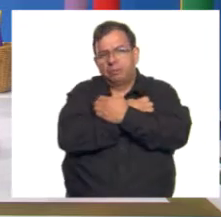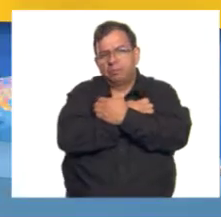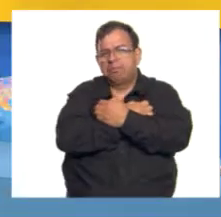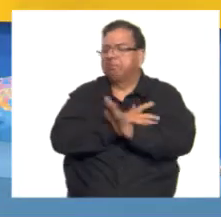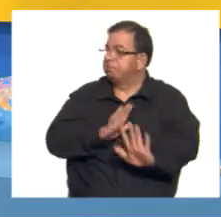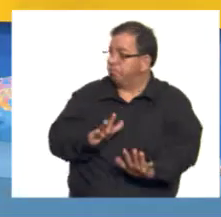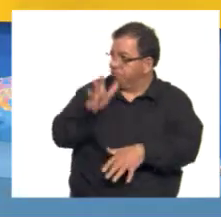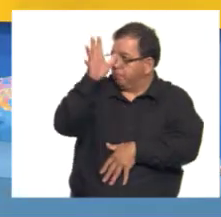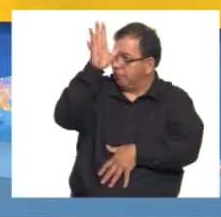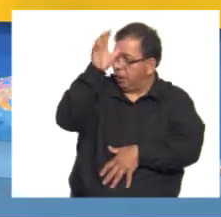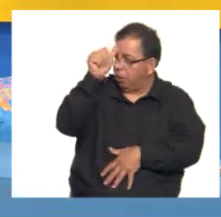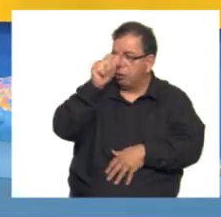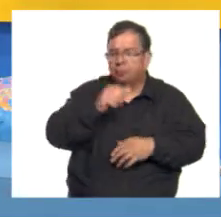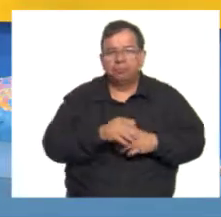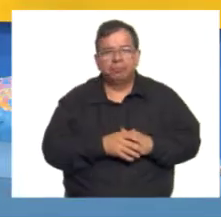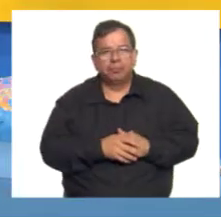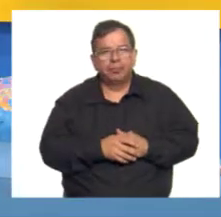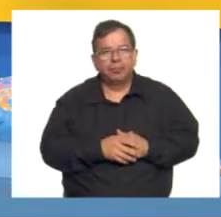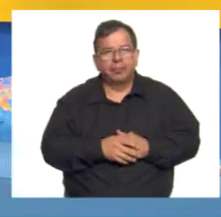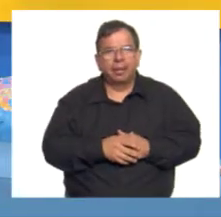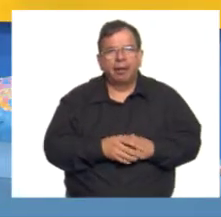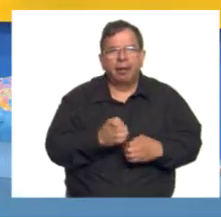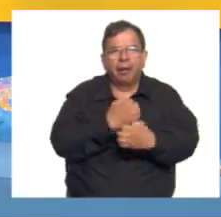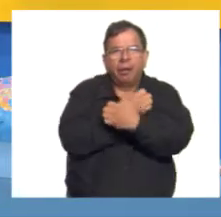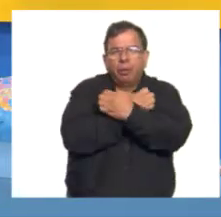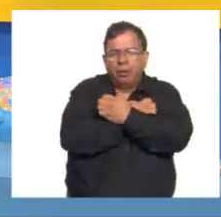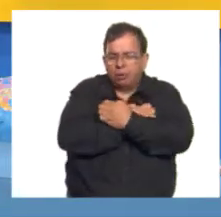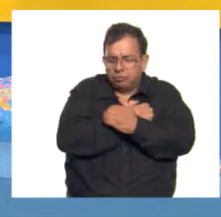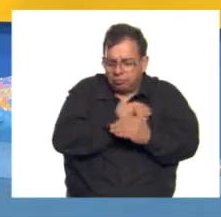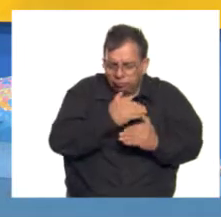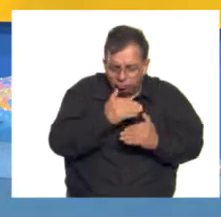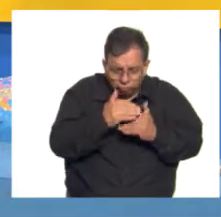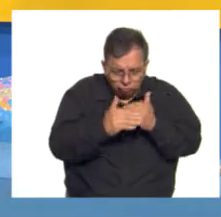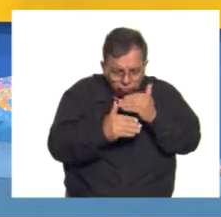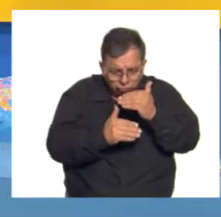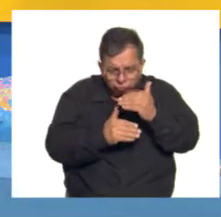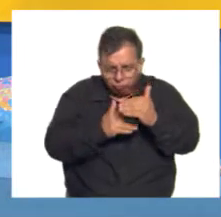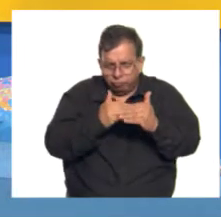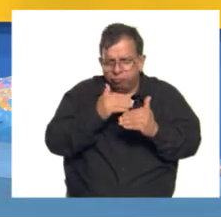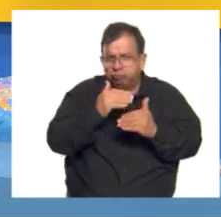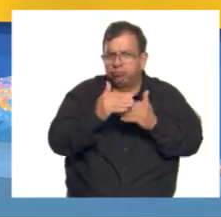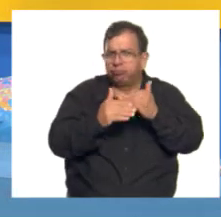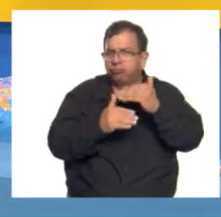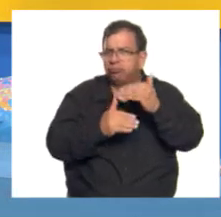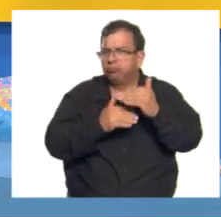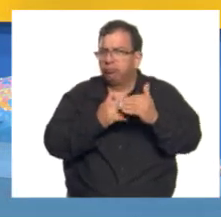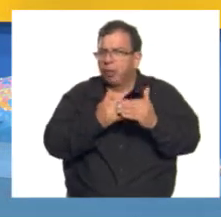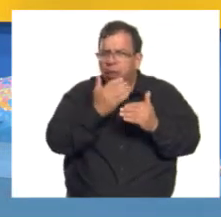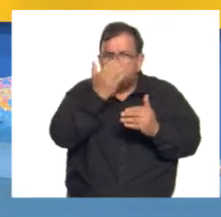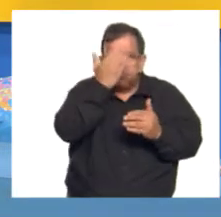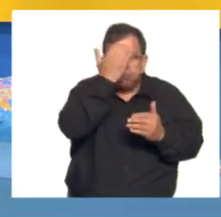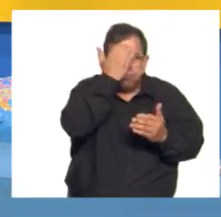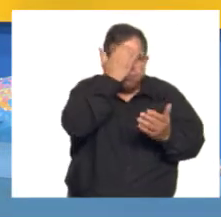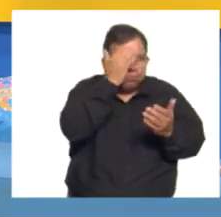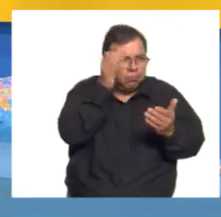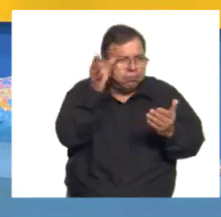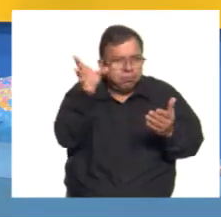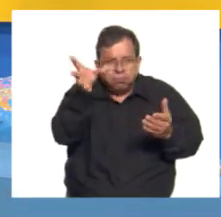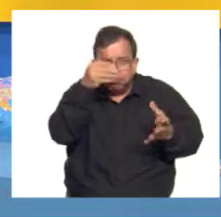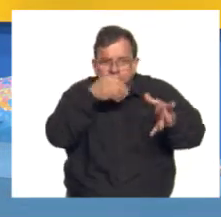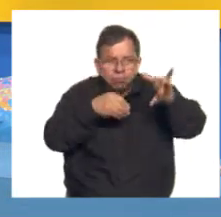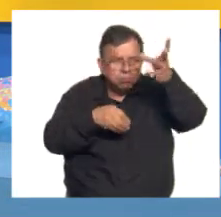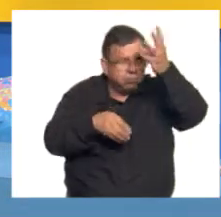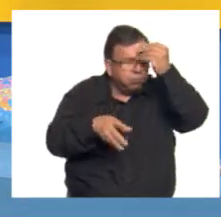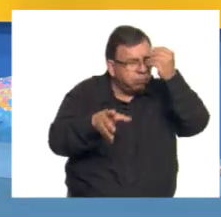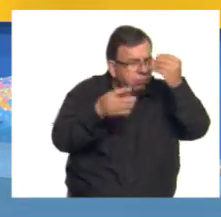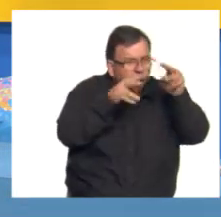acuerdo. Además, la educación es el proceso formativo que nos permite obtener conocimientos para comprender el mundo que nos